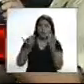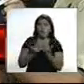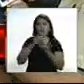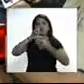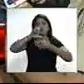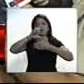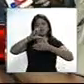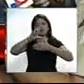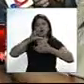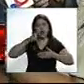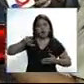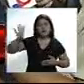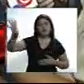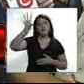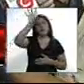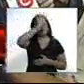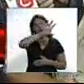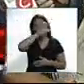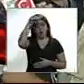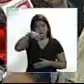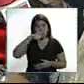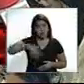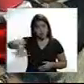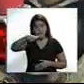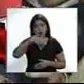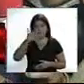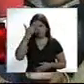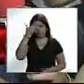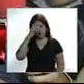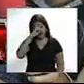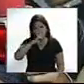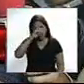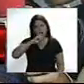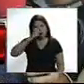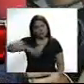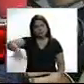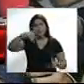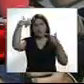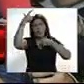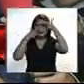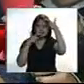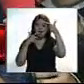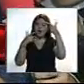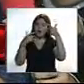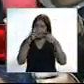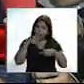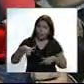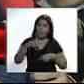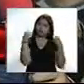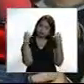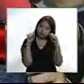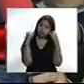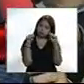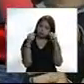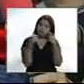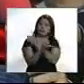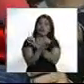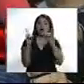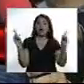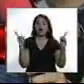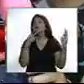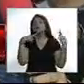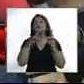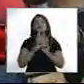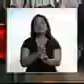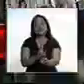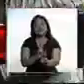a todos los pueblos, que este pueblo sabio de Chávez es un pueblo que vive y practica la democracia. Y el